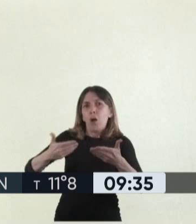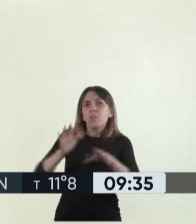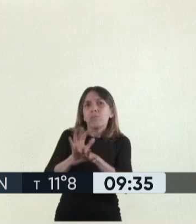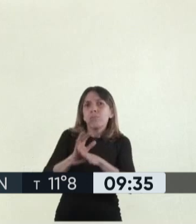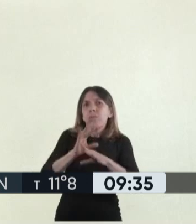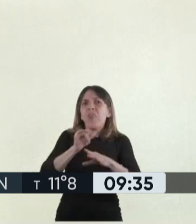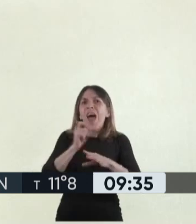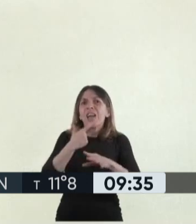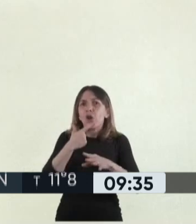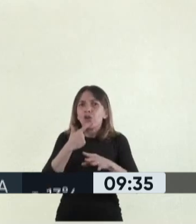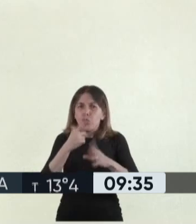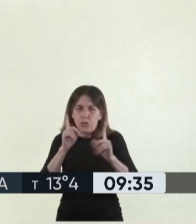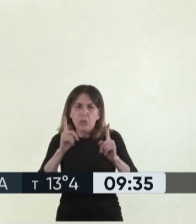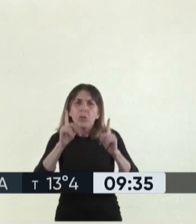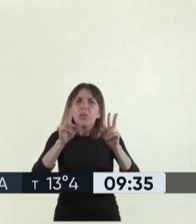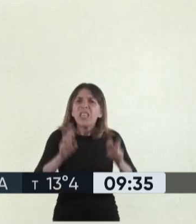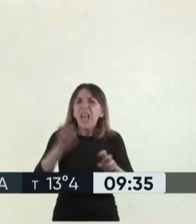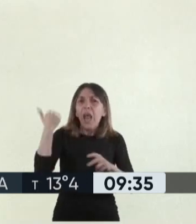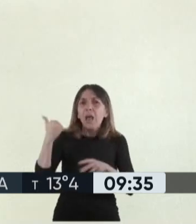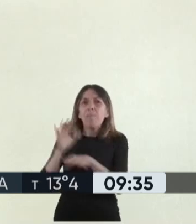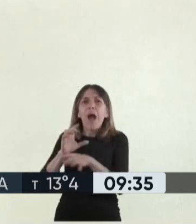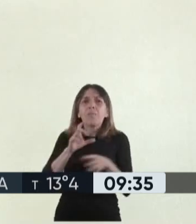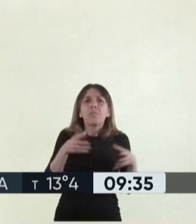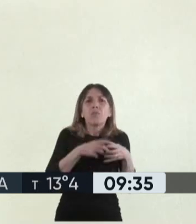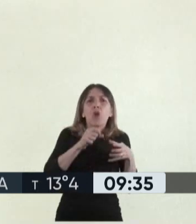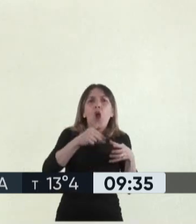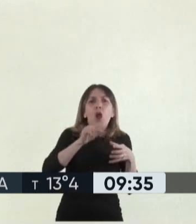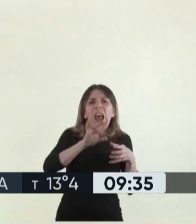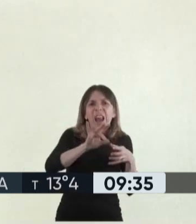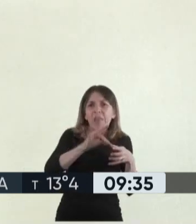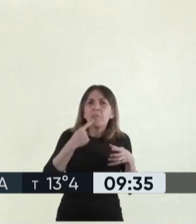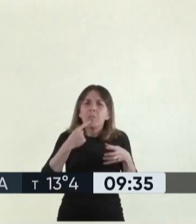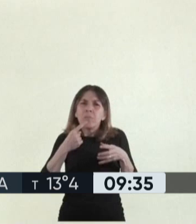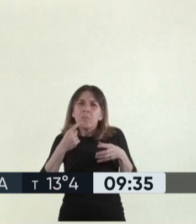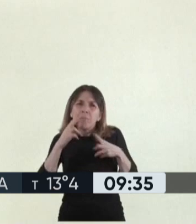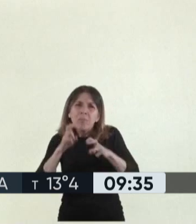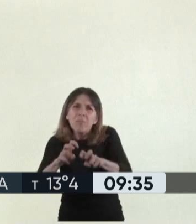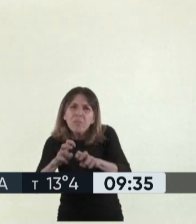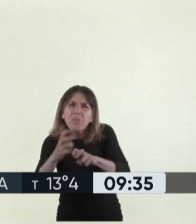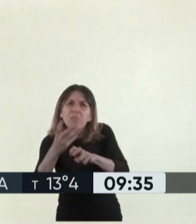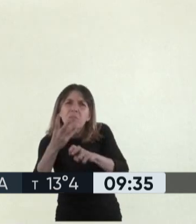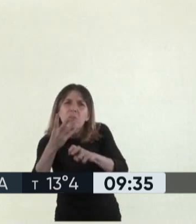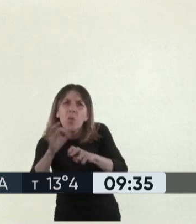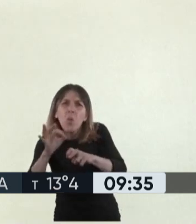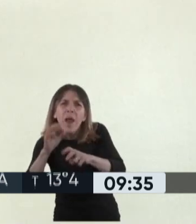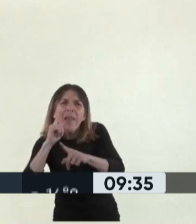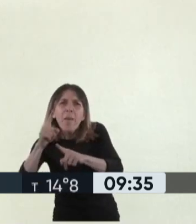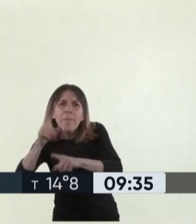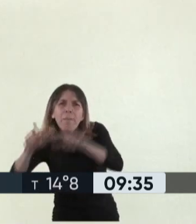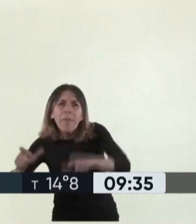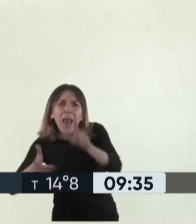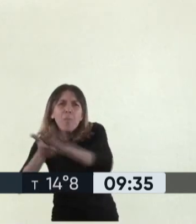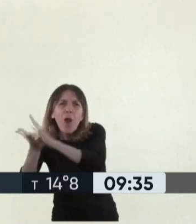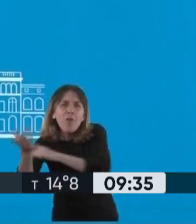están llevando a cabo, que supuestamente con bases de la CONARC eran para 40.000 prófugos, pero se sabe que hoy la base de datos está en 7 millones de